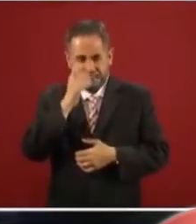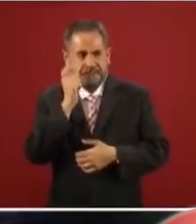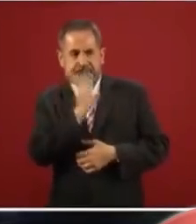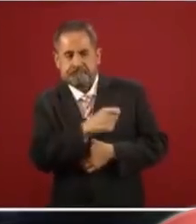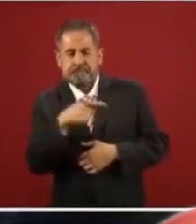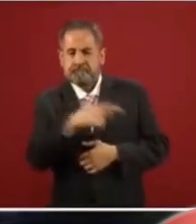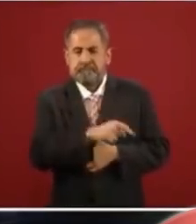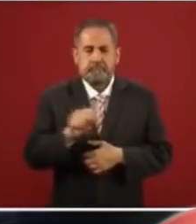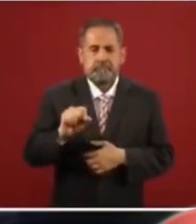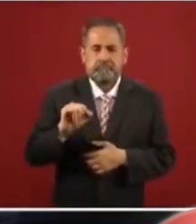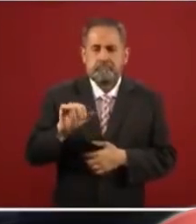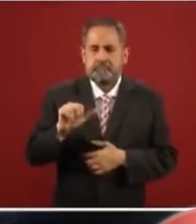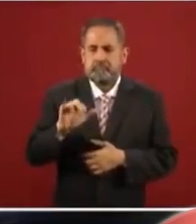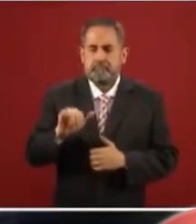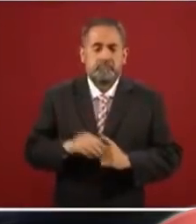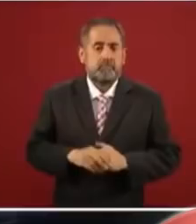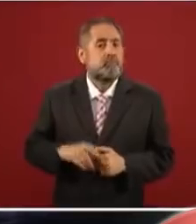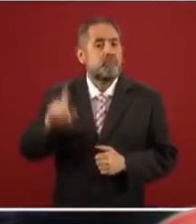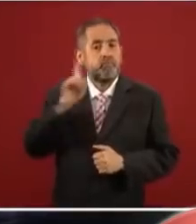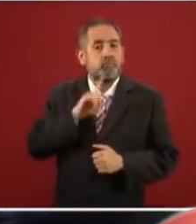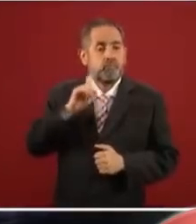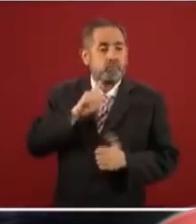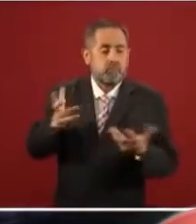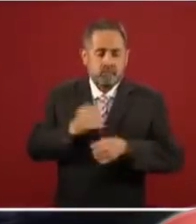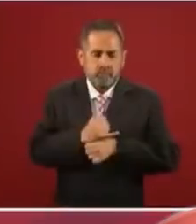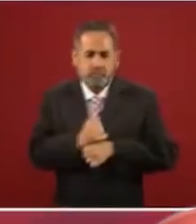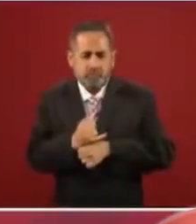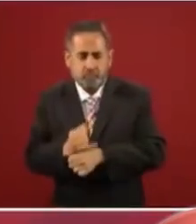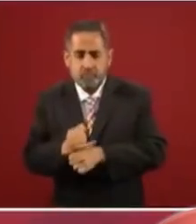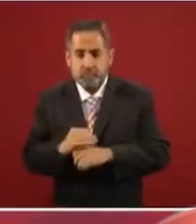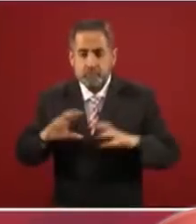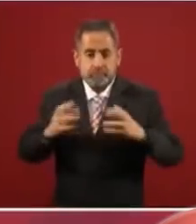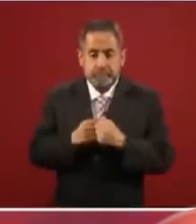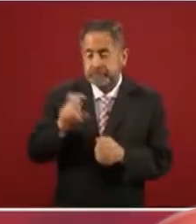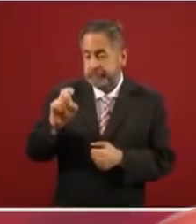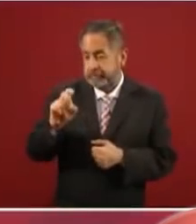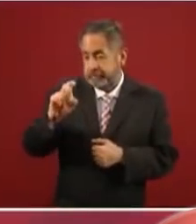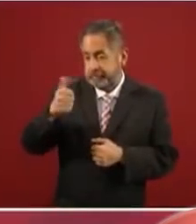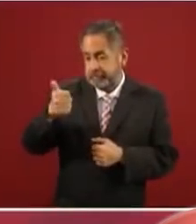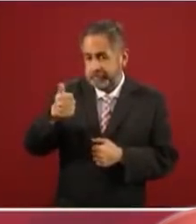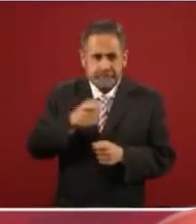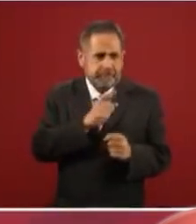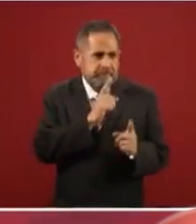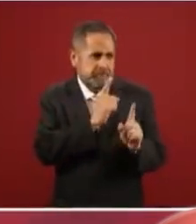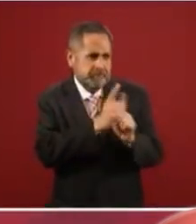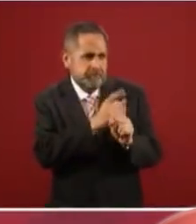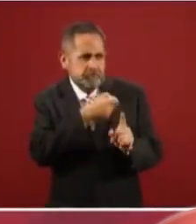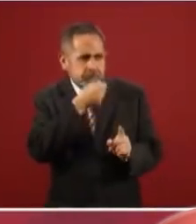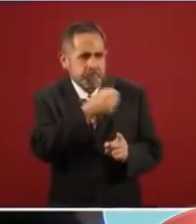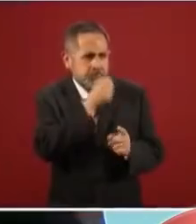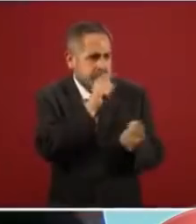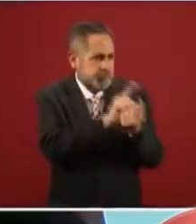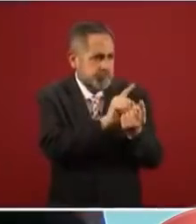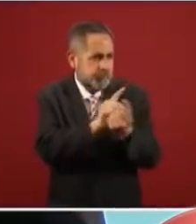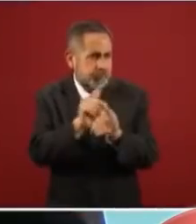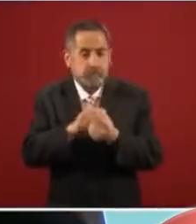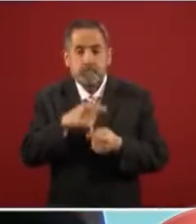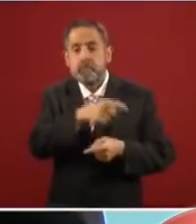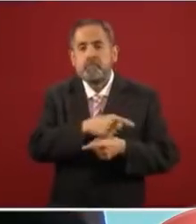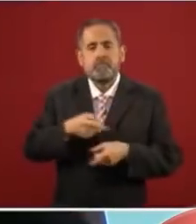Es una investigadora que hace 36 entrevistas a sicarios